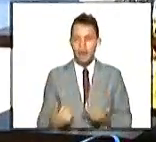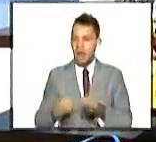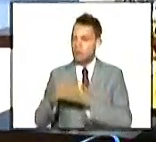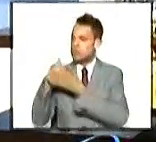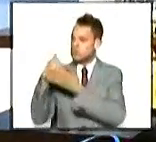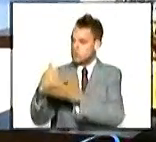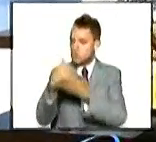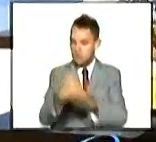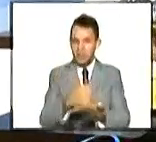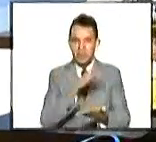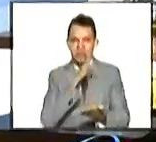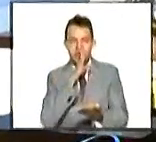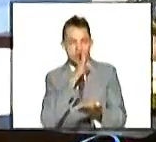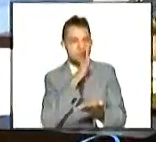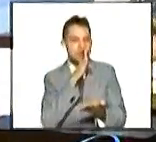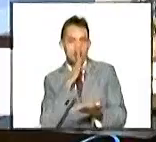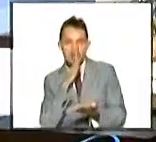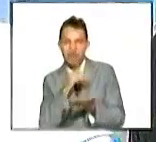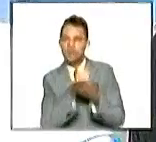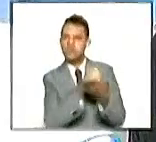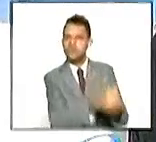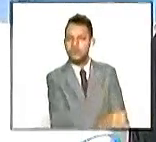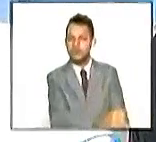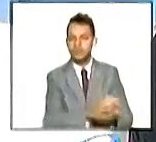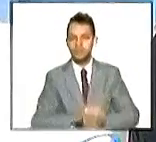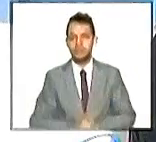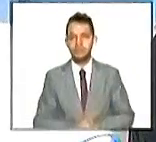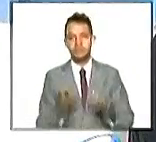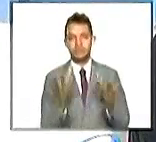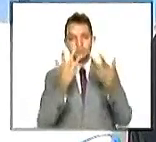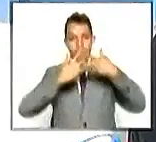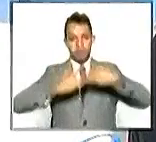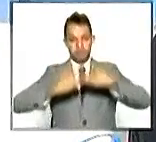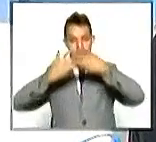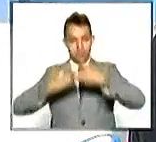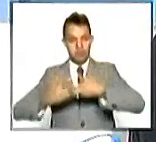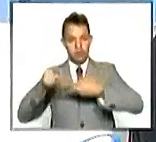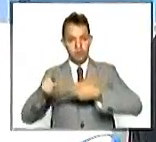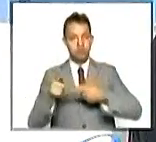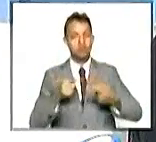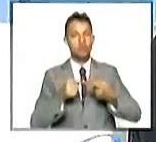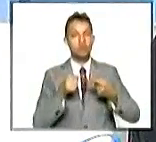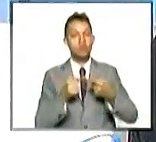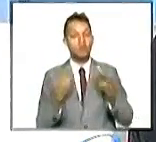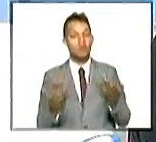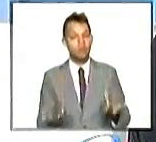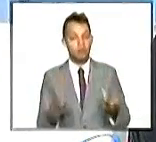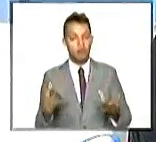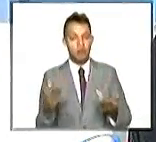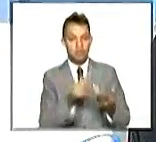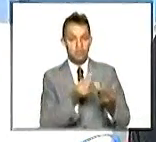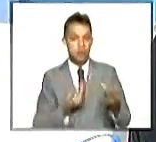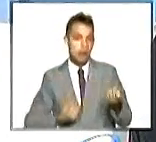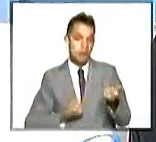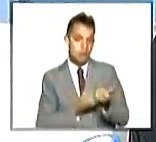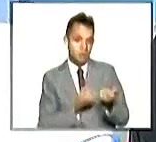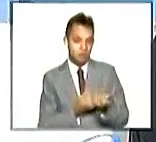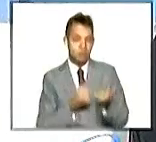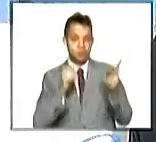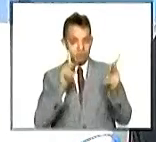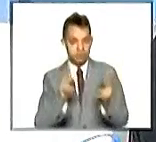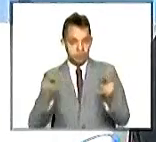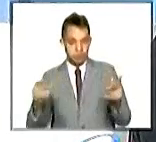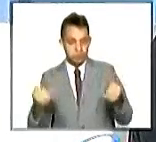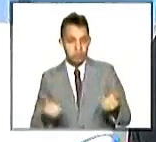de qué? Nosotros... la empresa privada y el sector público están muy de la mano de nosotros. También tenemos